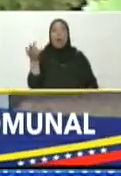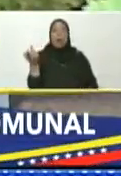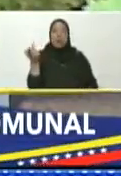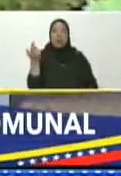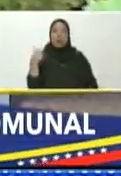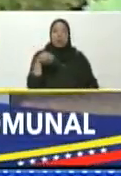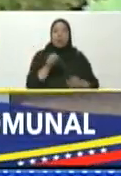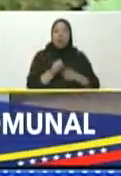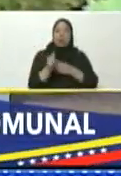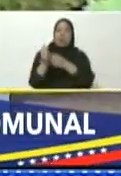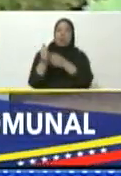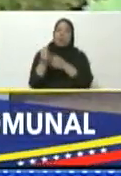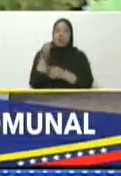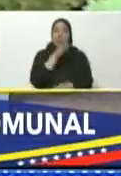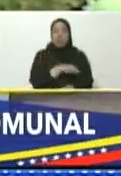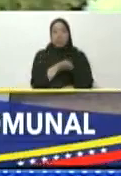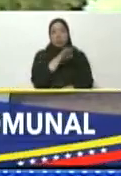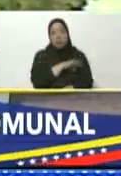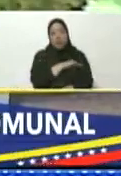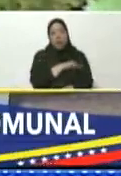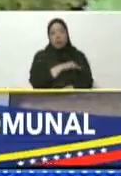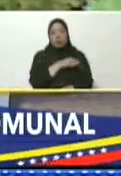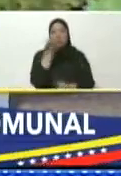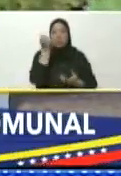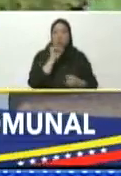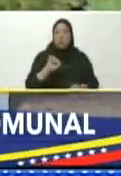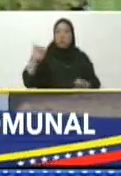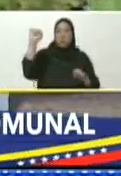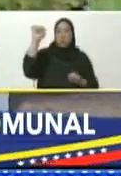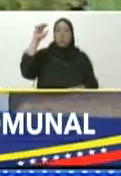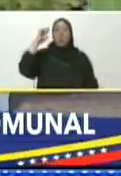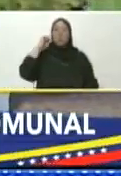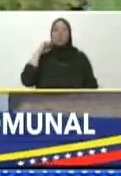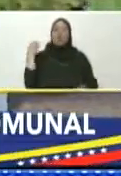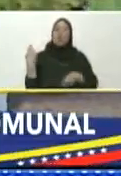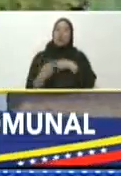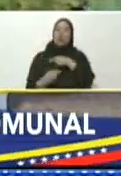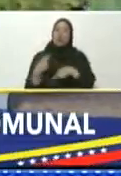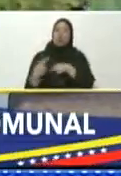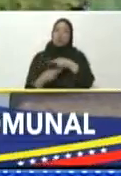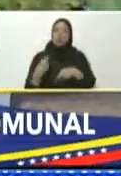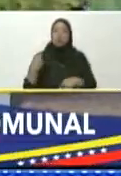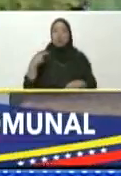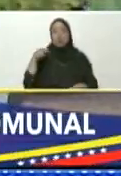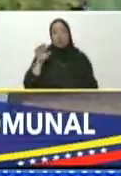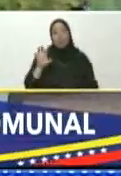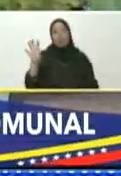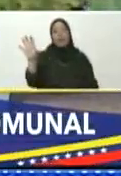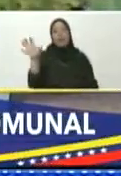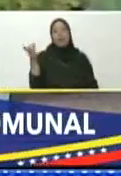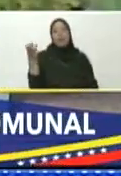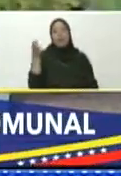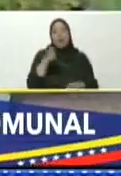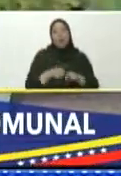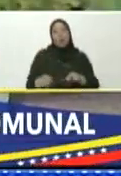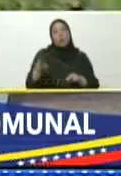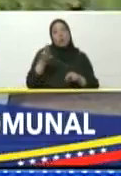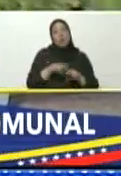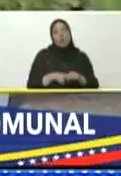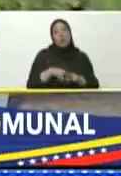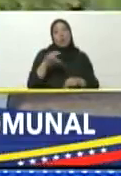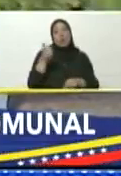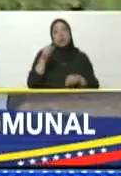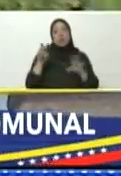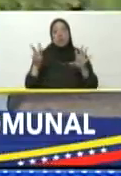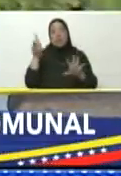del servicio social, del socialismo bolivariano, de la revolución, de la patria. Un niño,